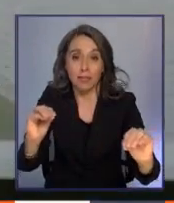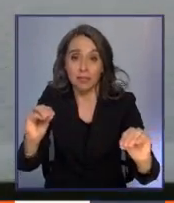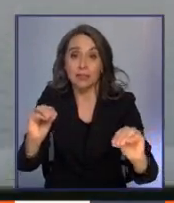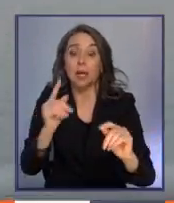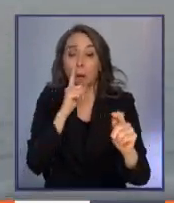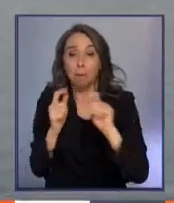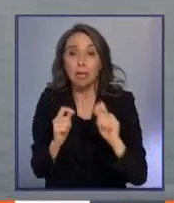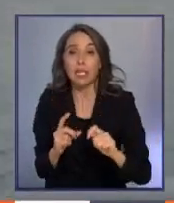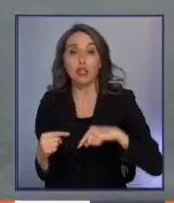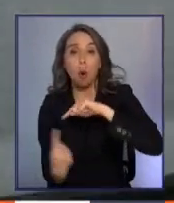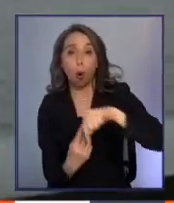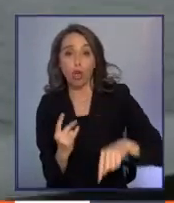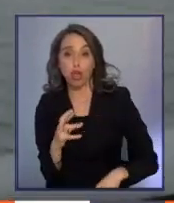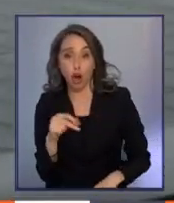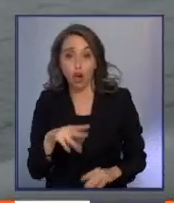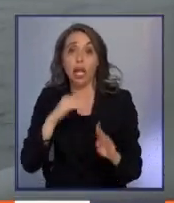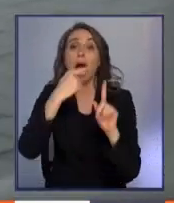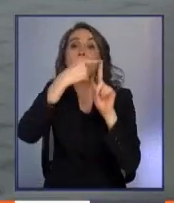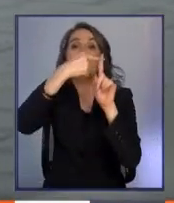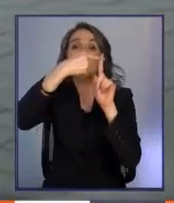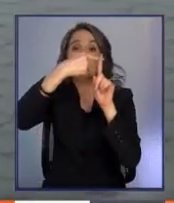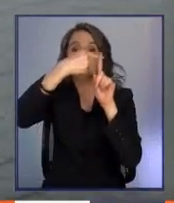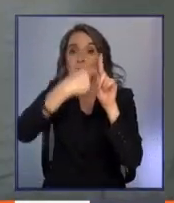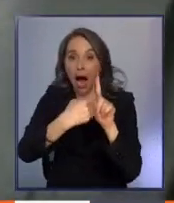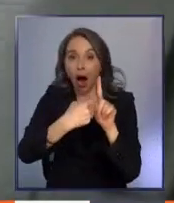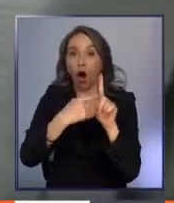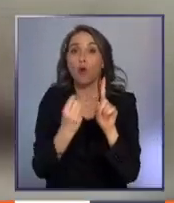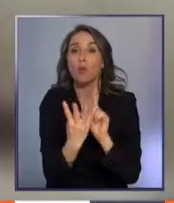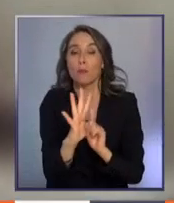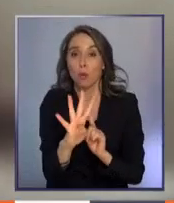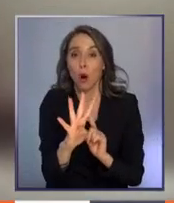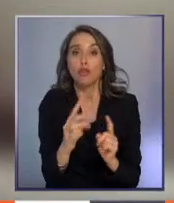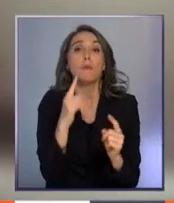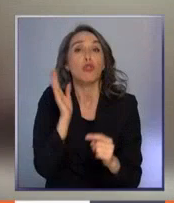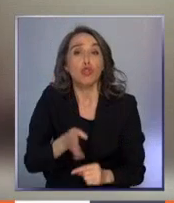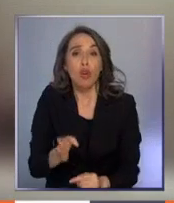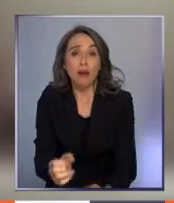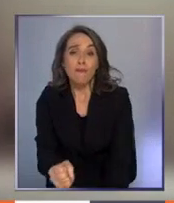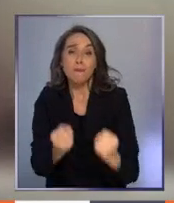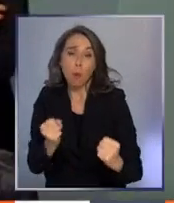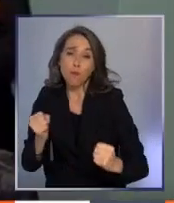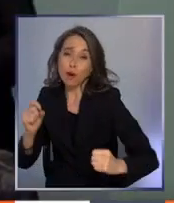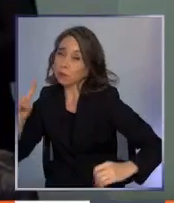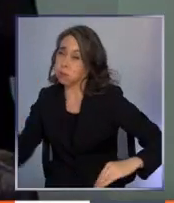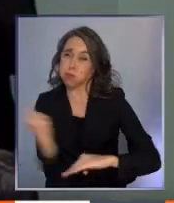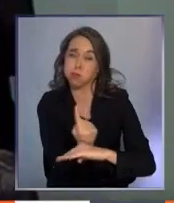Dorian, que aunque descendió a categoría 4, aún cuenta con un enorme potencial destructivo.